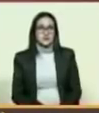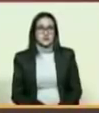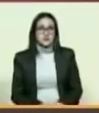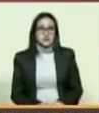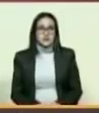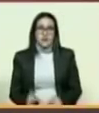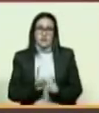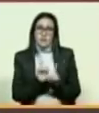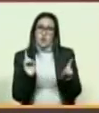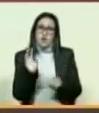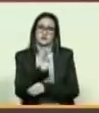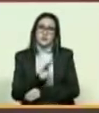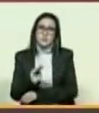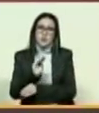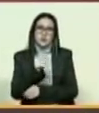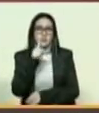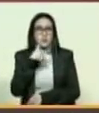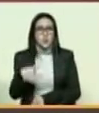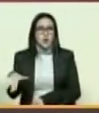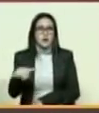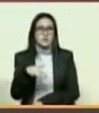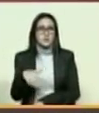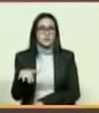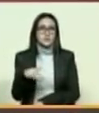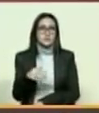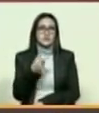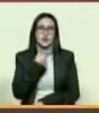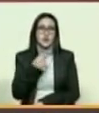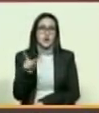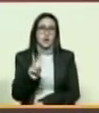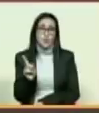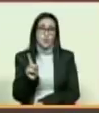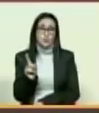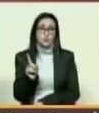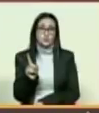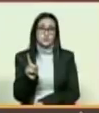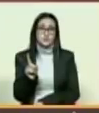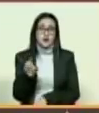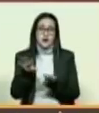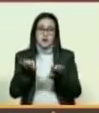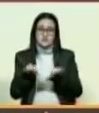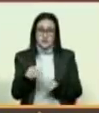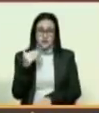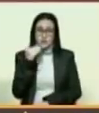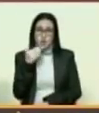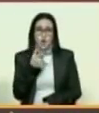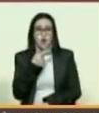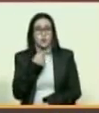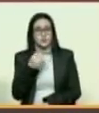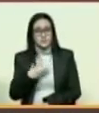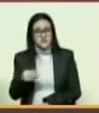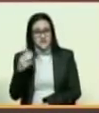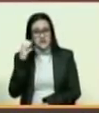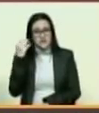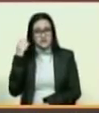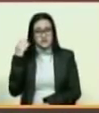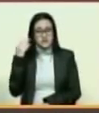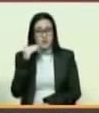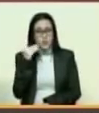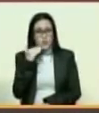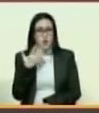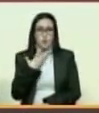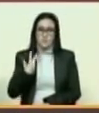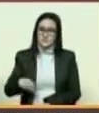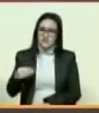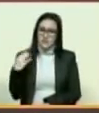la democracia que protege al pueblo. Y esa no le gusta a Tillerson, no le gusta a Trump, no le gusta a Santos, no le gusta a Rajoy.